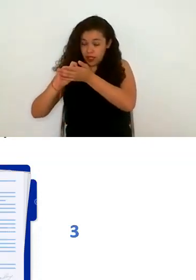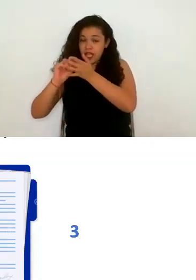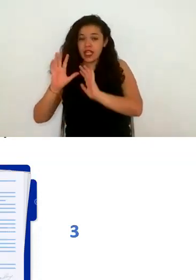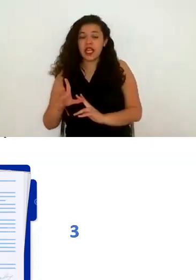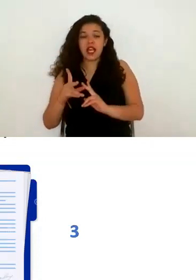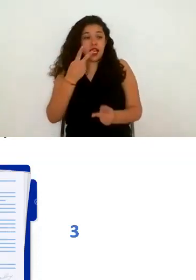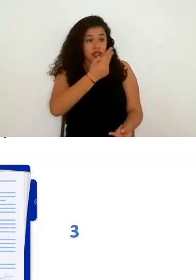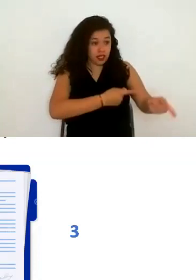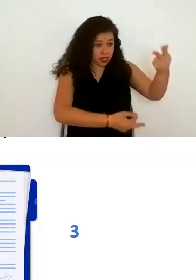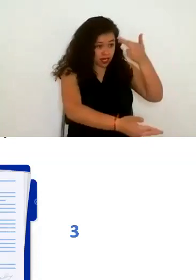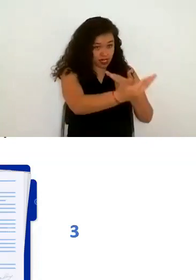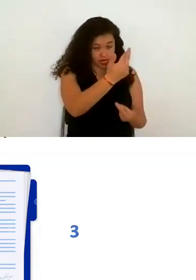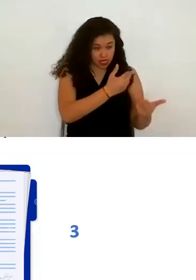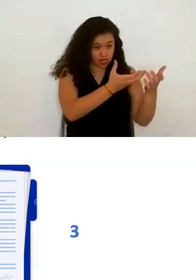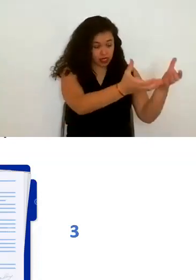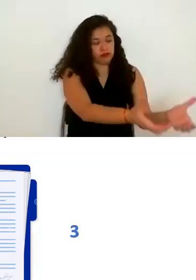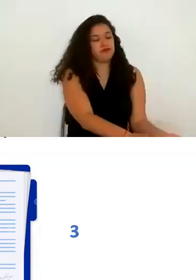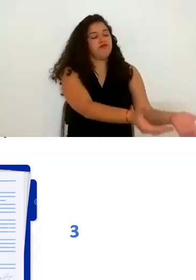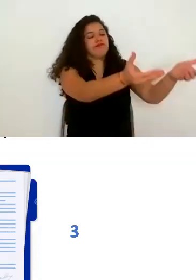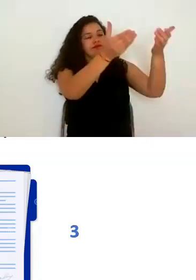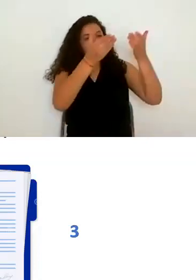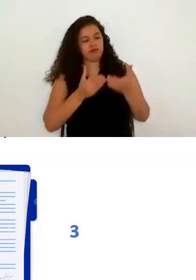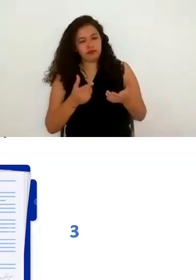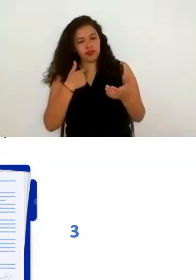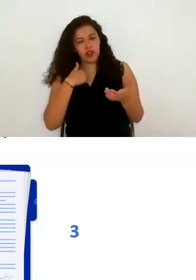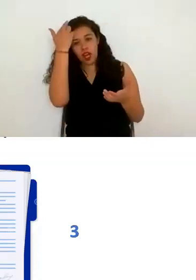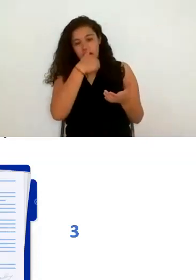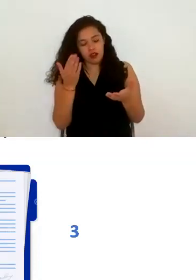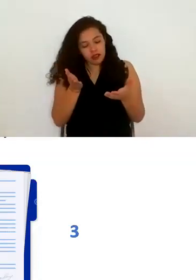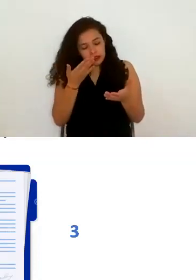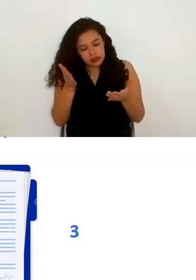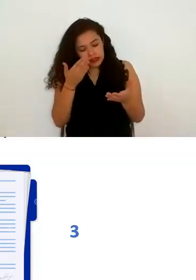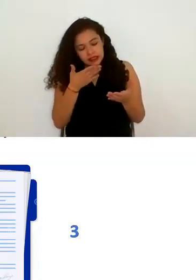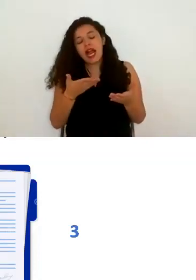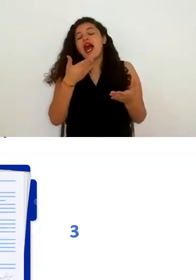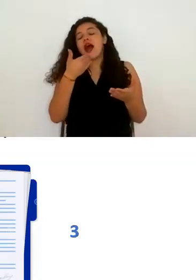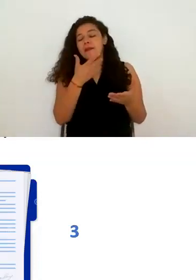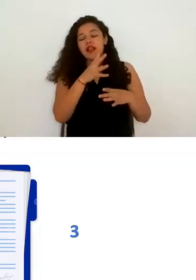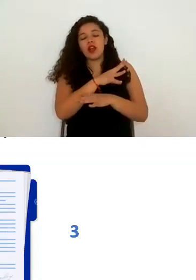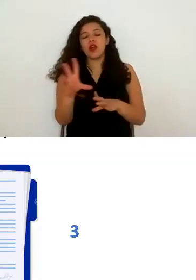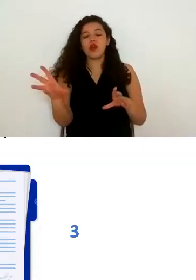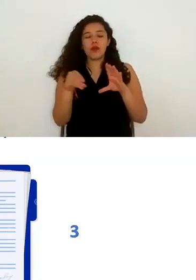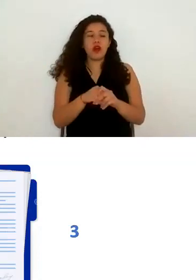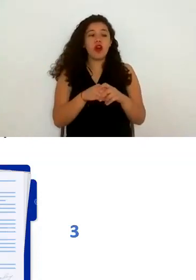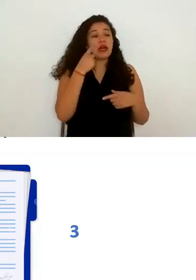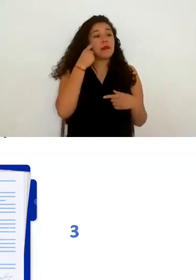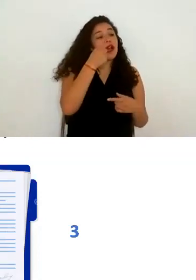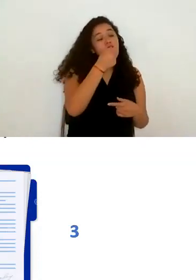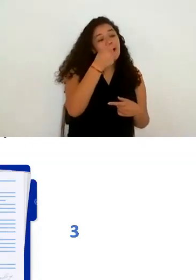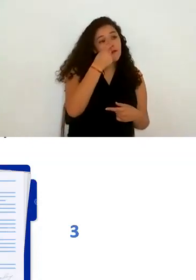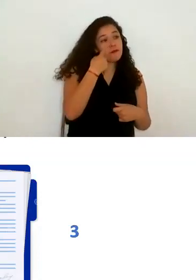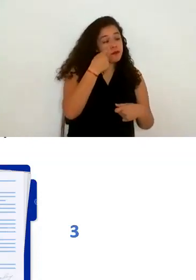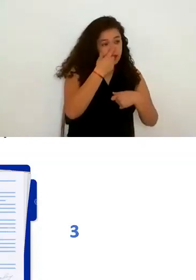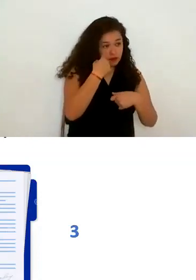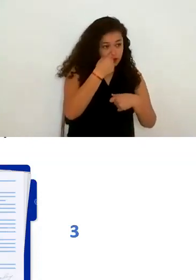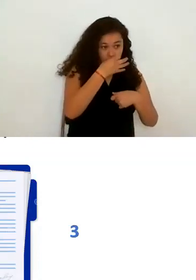ya, porque concluyeron la consulta, es importante verificar que de acuerdo a su vale, si el expediente